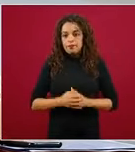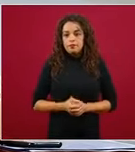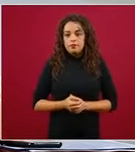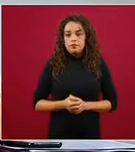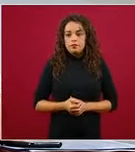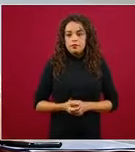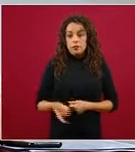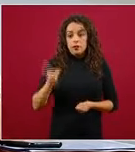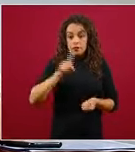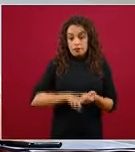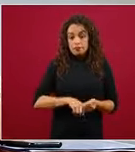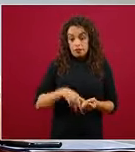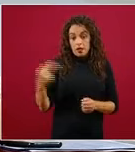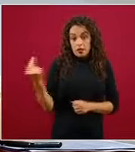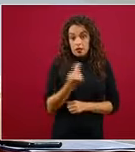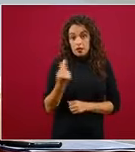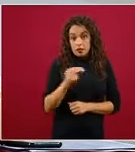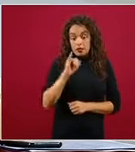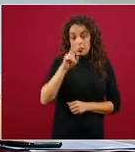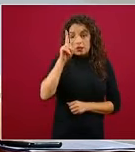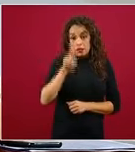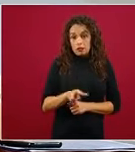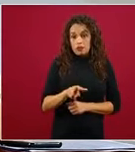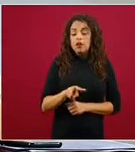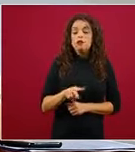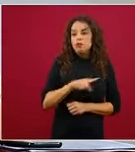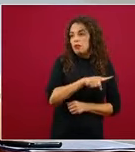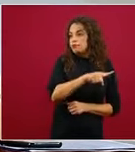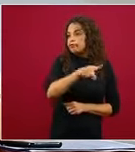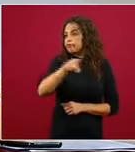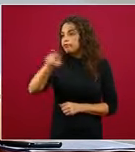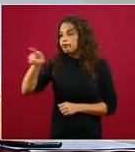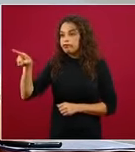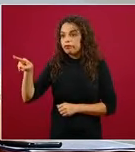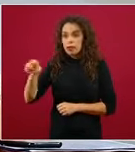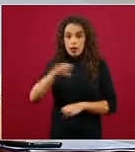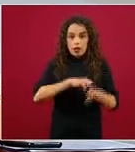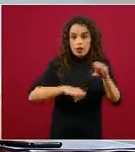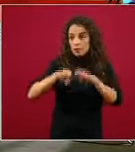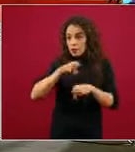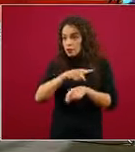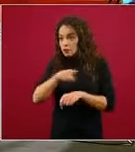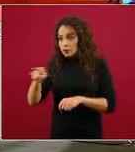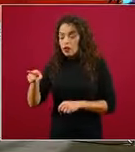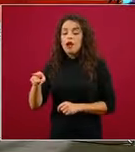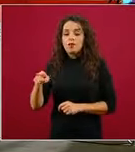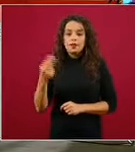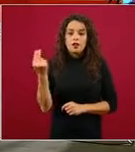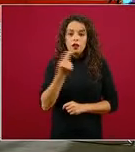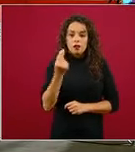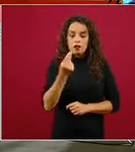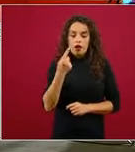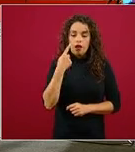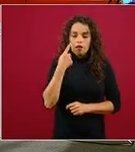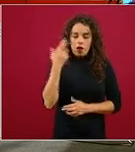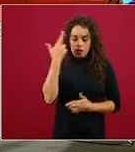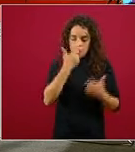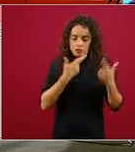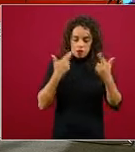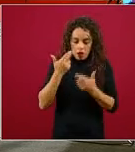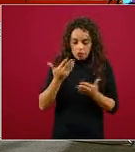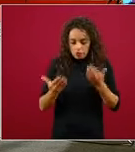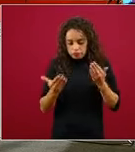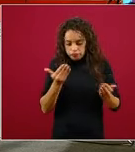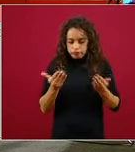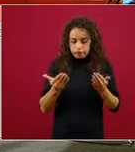la necesidad de, pues ya también los consorcios están haciendo sus regulaciones. Y finalmente, la